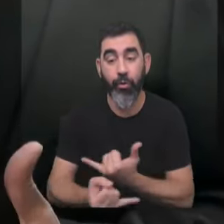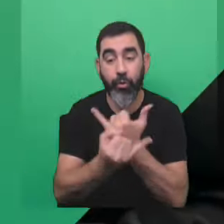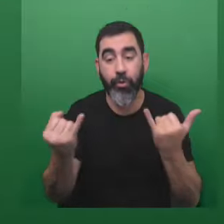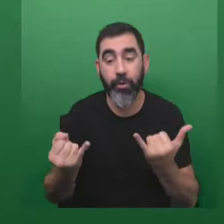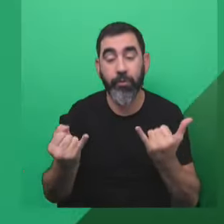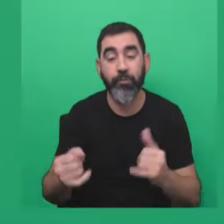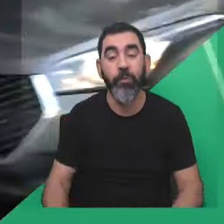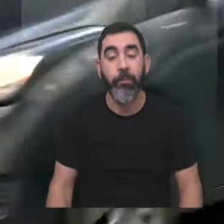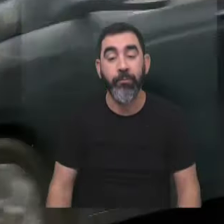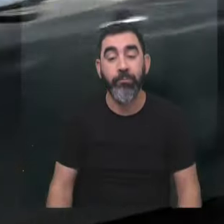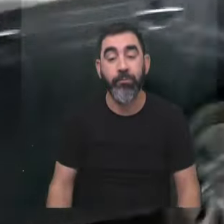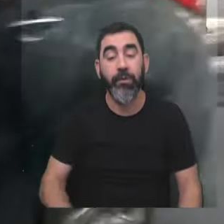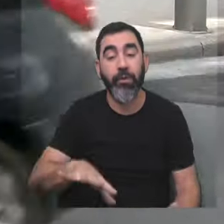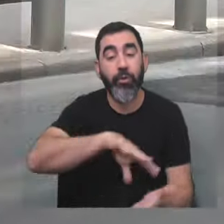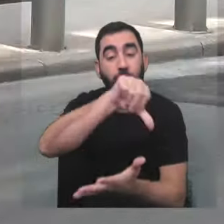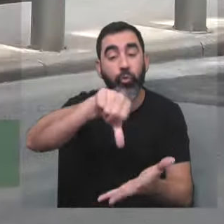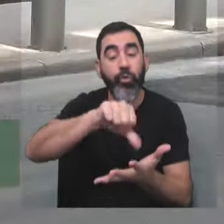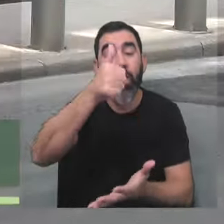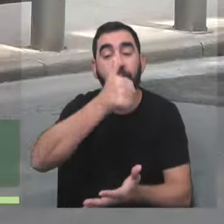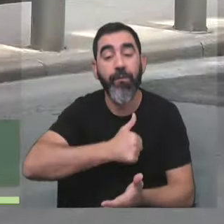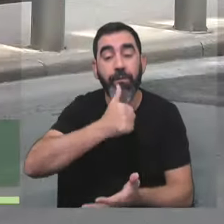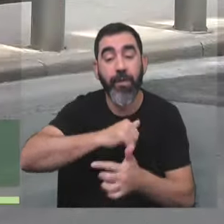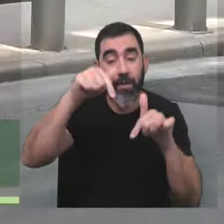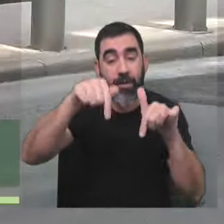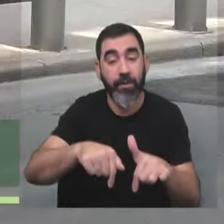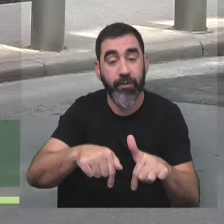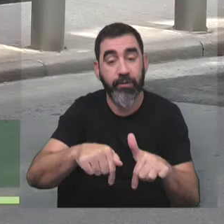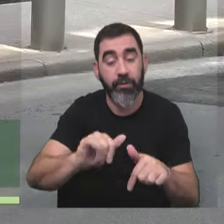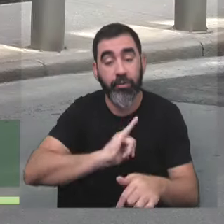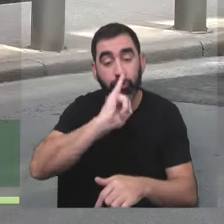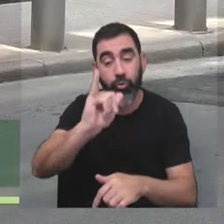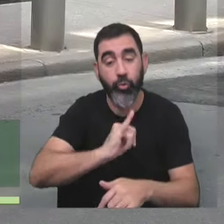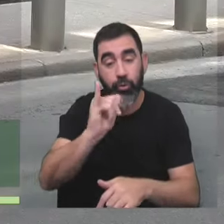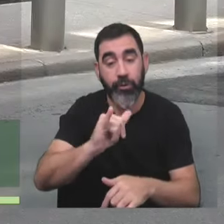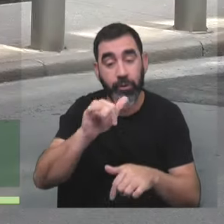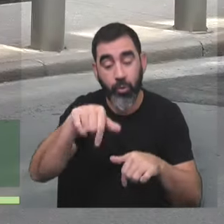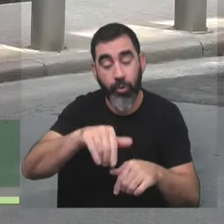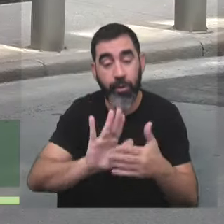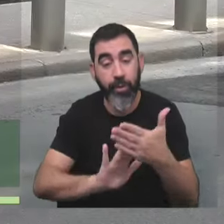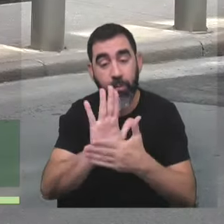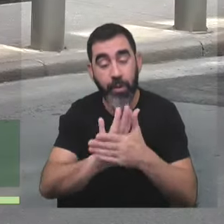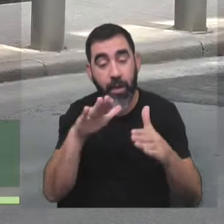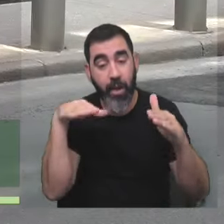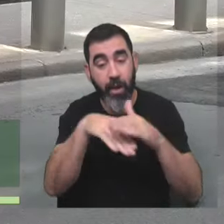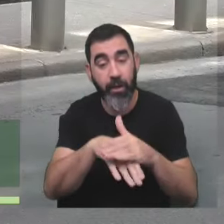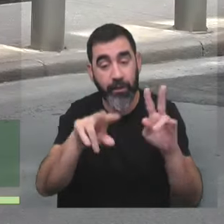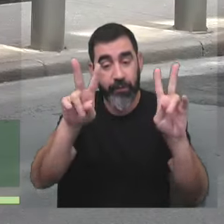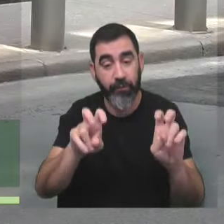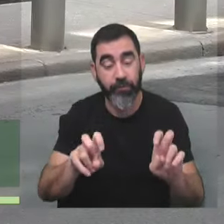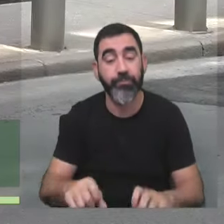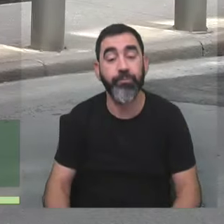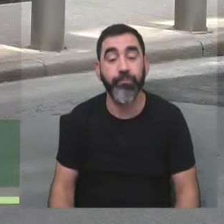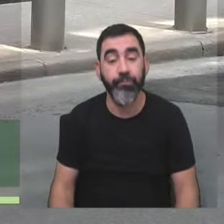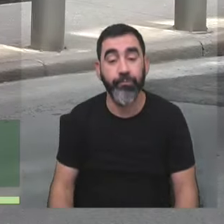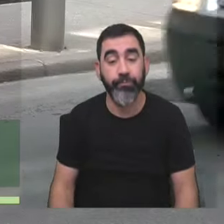exactamente estamos en la ciudad vieja frente a fiscalía porque es donde surgió la noticia esta mañana como acabamos de escuchar evidentemente